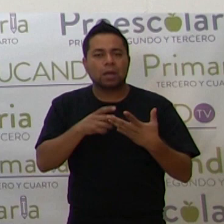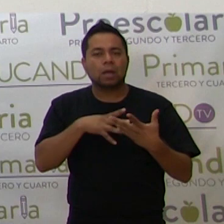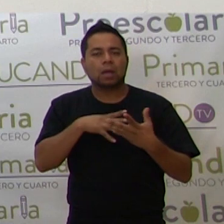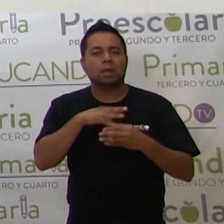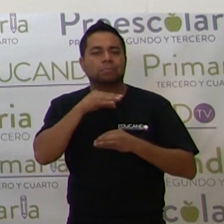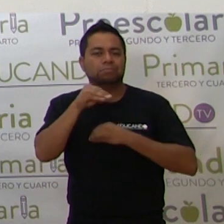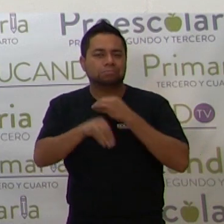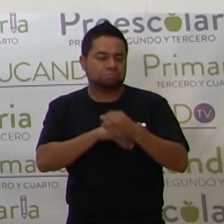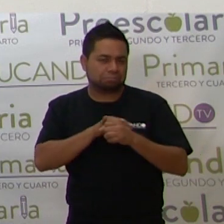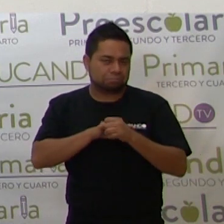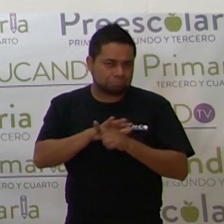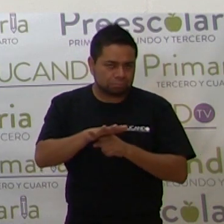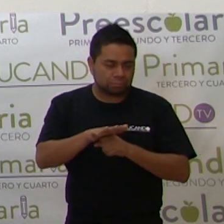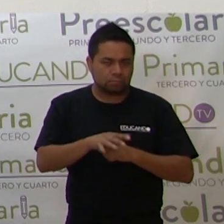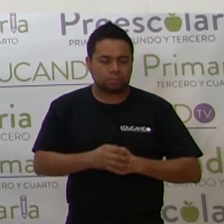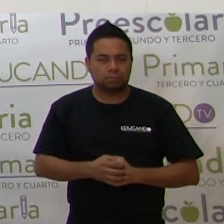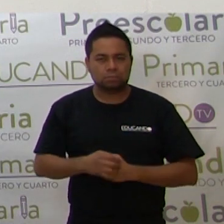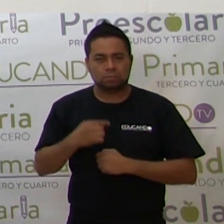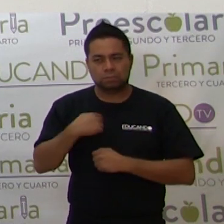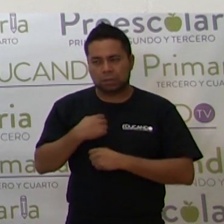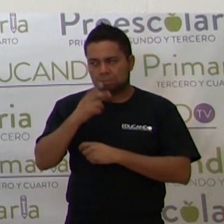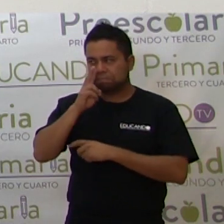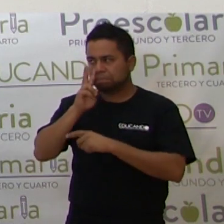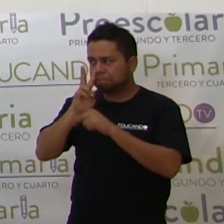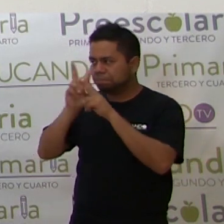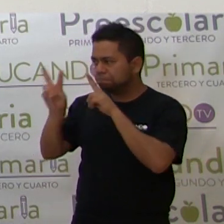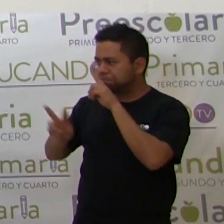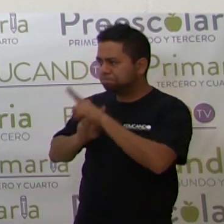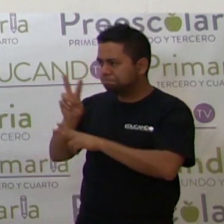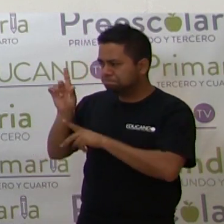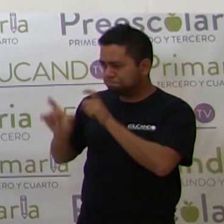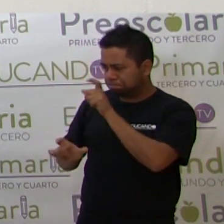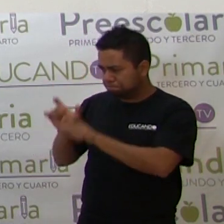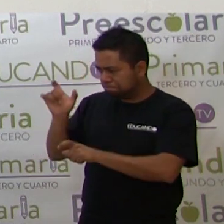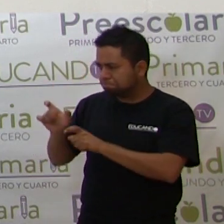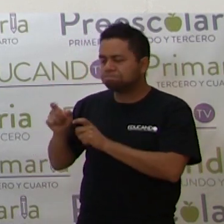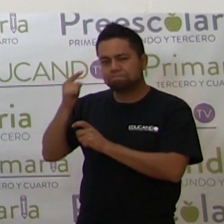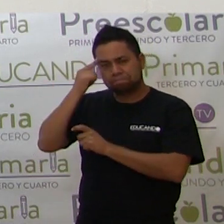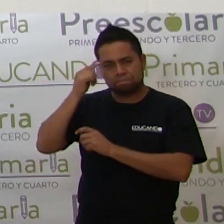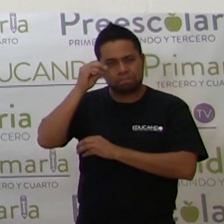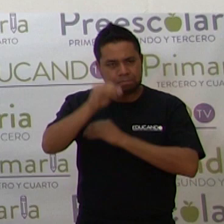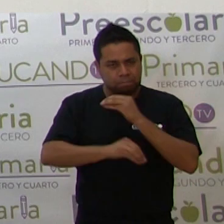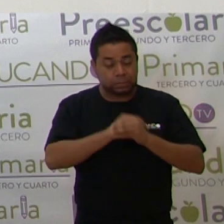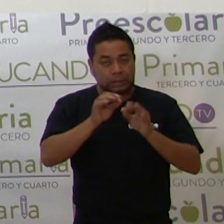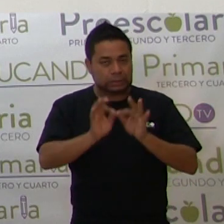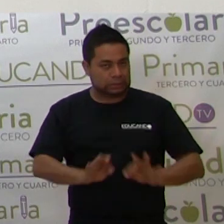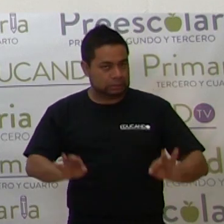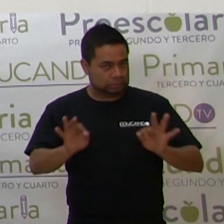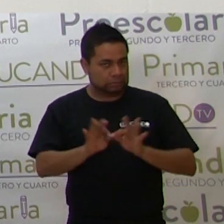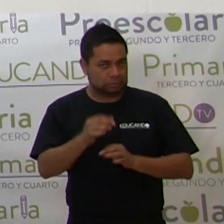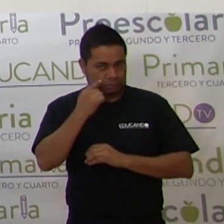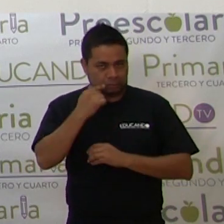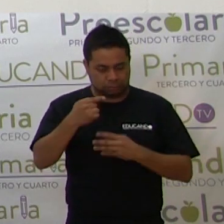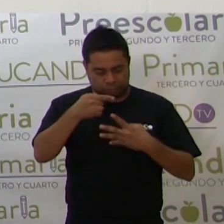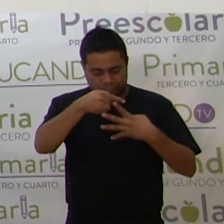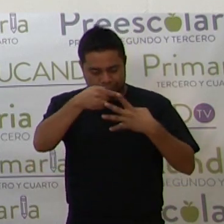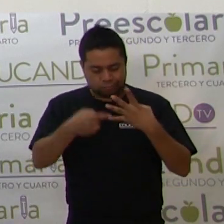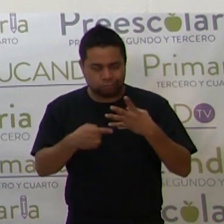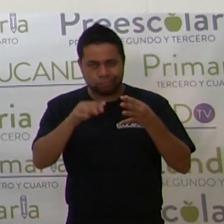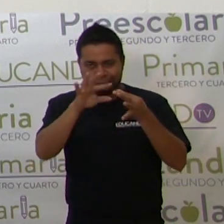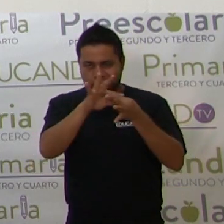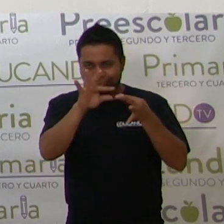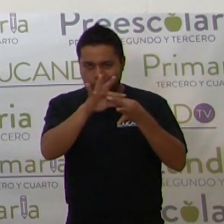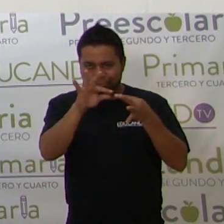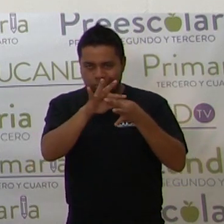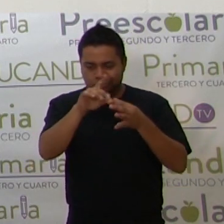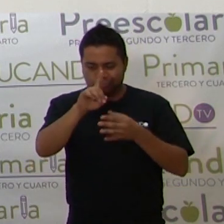y sencilla lo que estamos observando. Muy importante esto porque existen 4 tipos diferentes de descripciones,